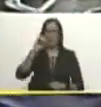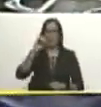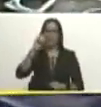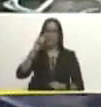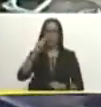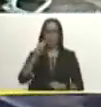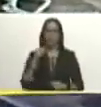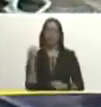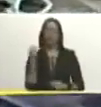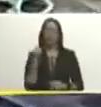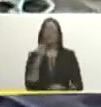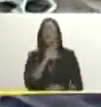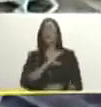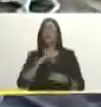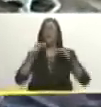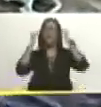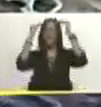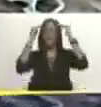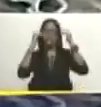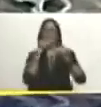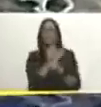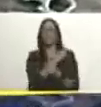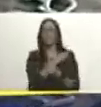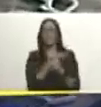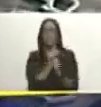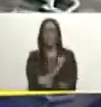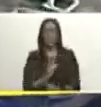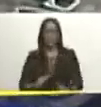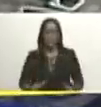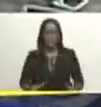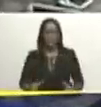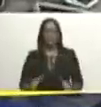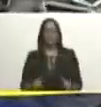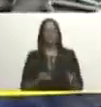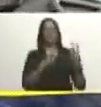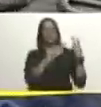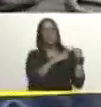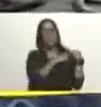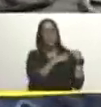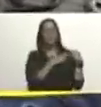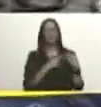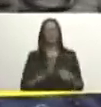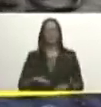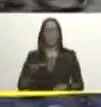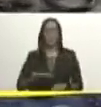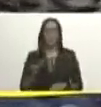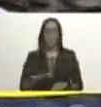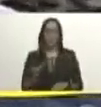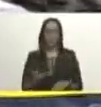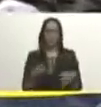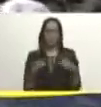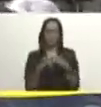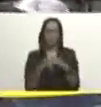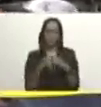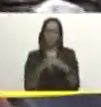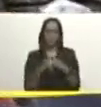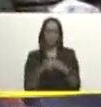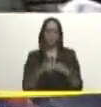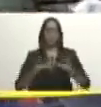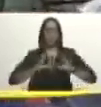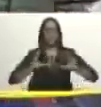comandante general de la Guardia Nacional Bolivariana. Ha asumido las riendas de este importante componente del